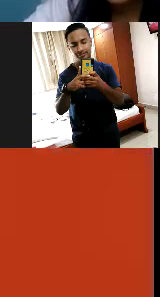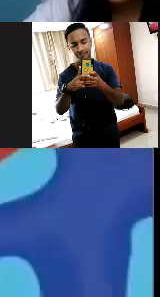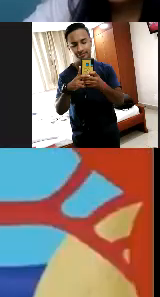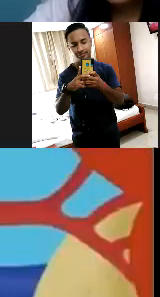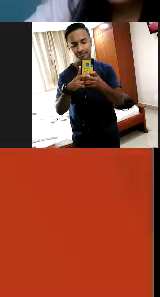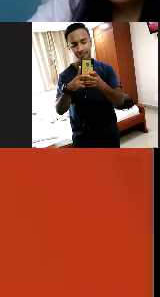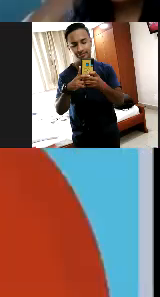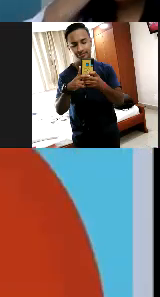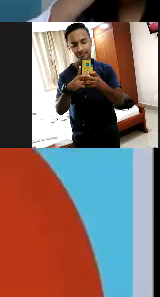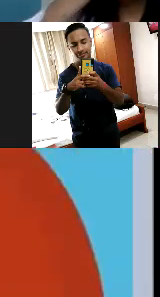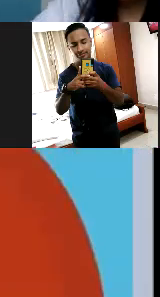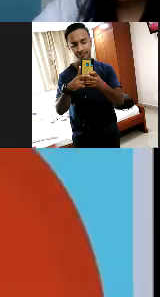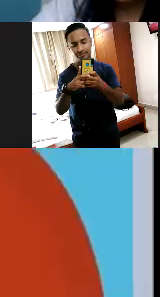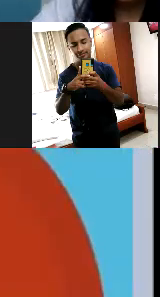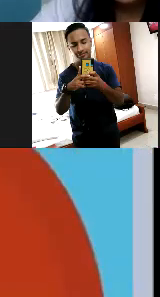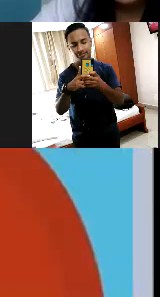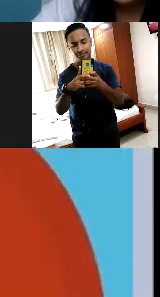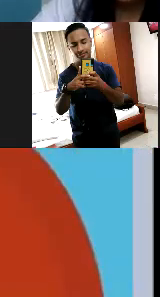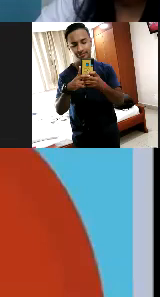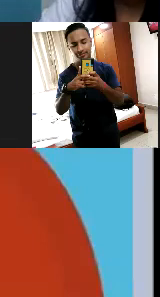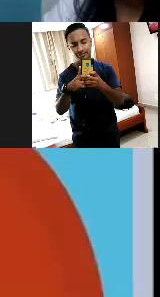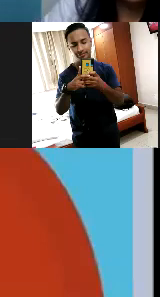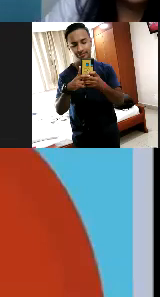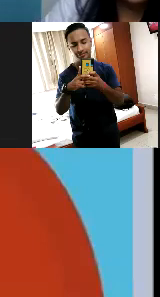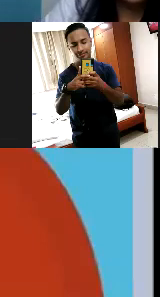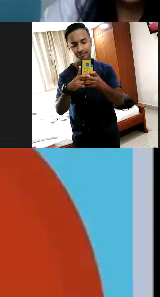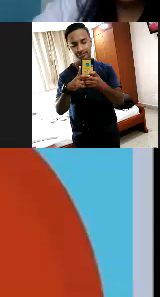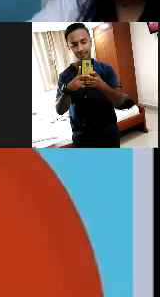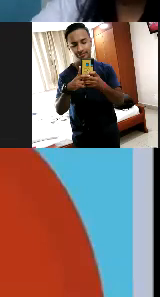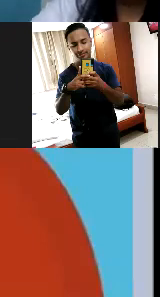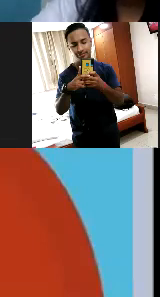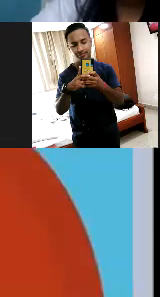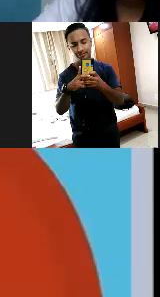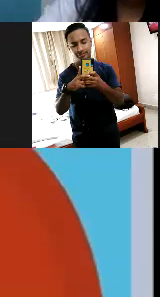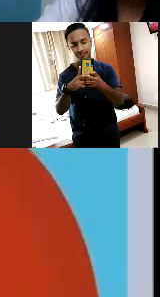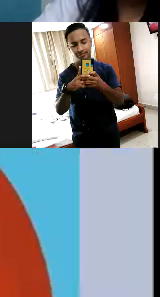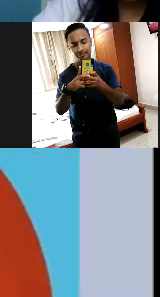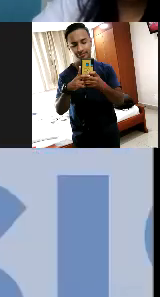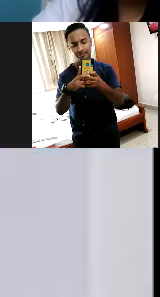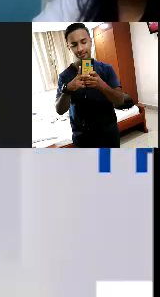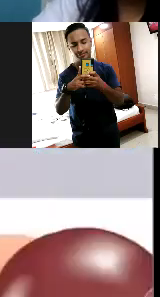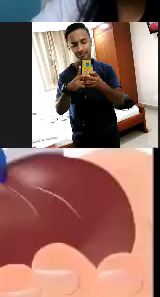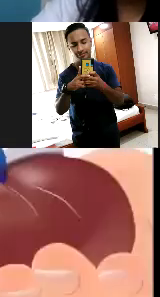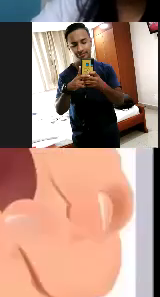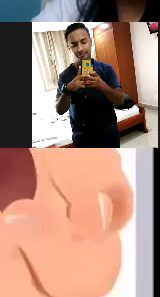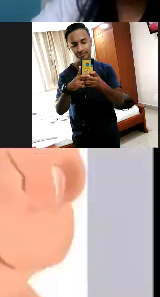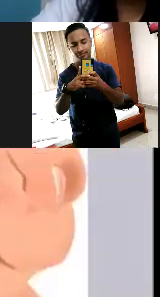Ya. Para la hemodiálisis nosotros vamos a tener 2 tipos de acceso. Uno puede